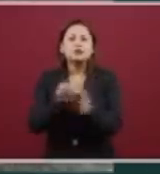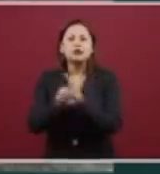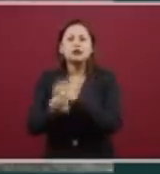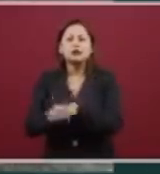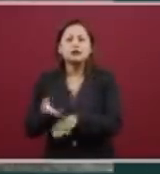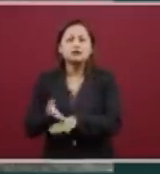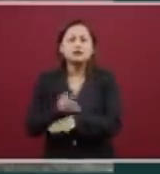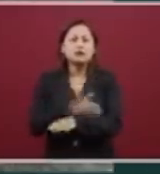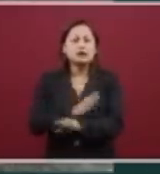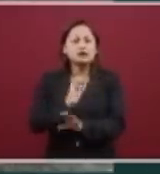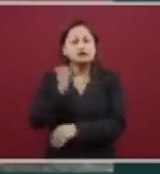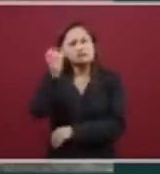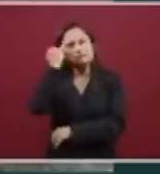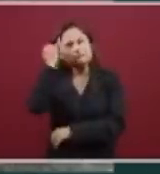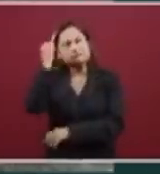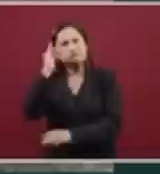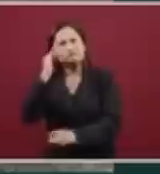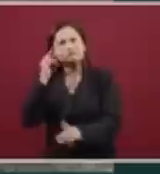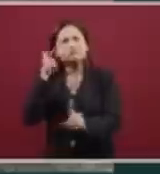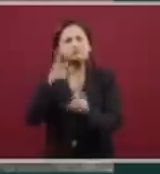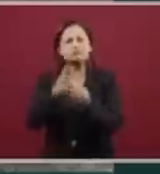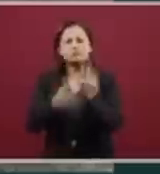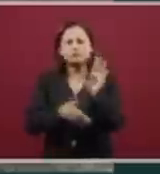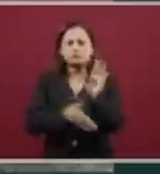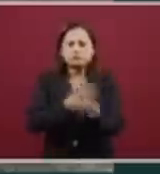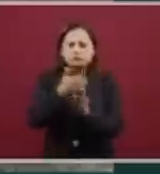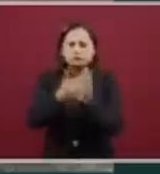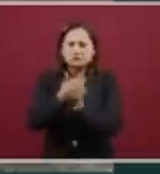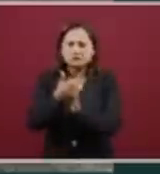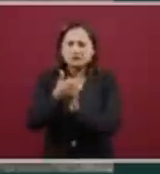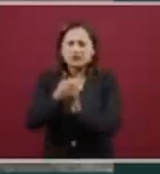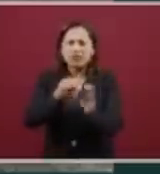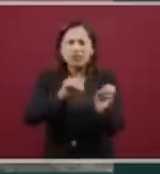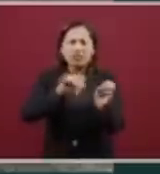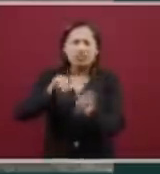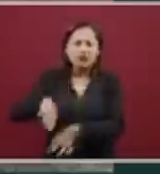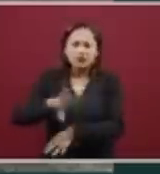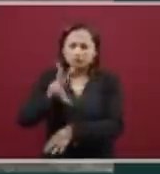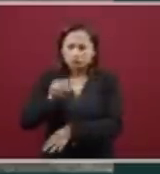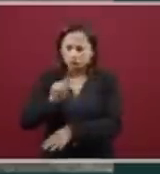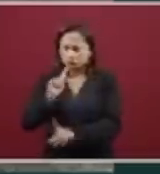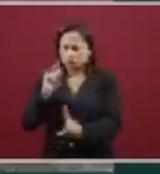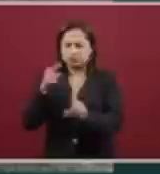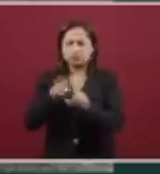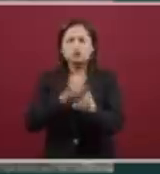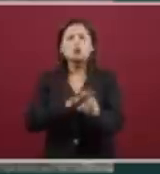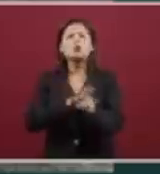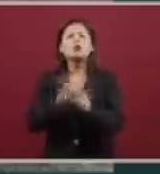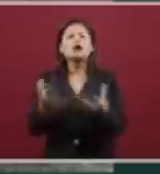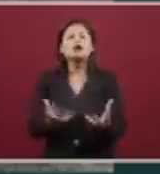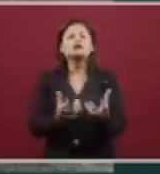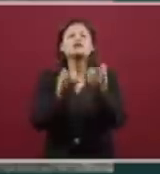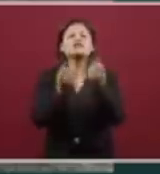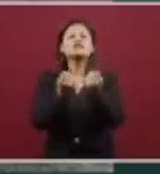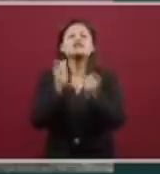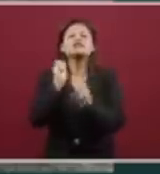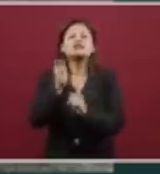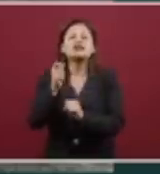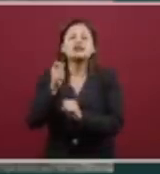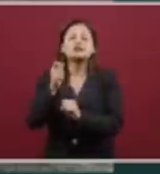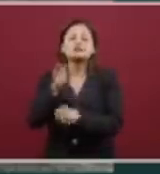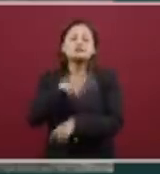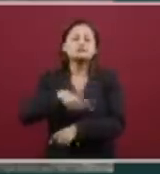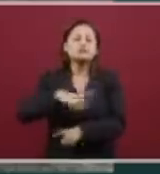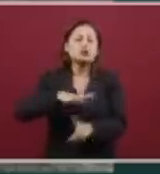global genérico para llevar a cabo un proyecto único irrepetible que es recuperar la